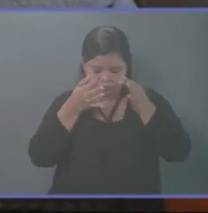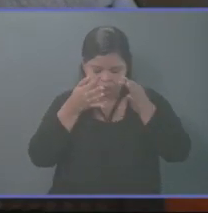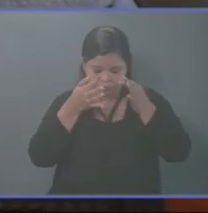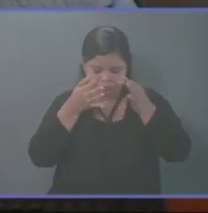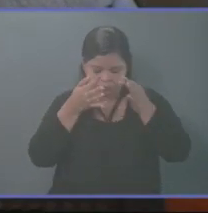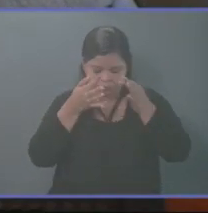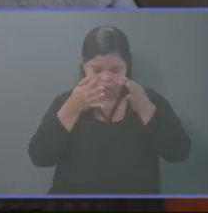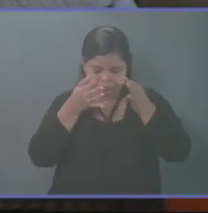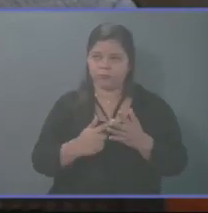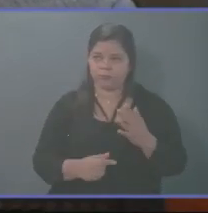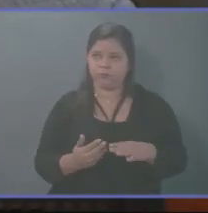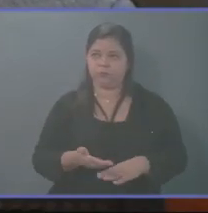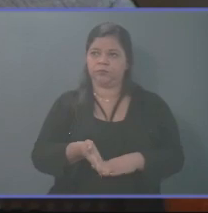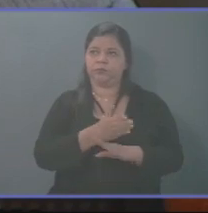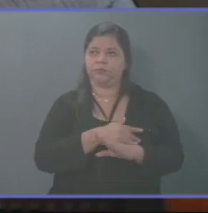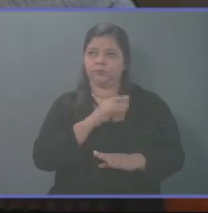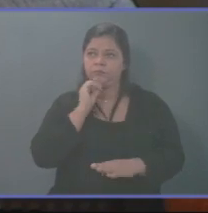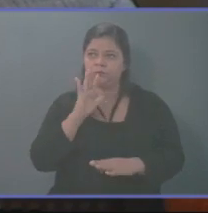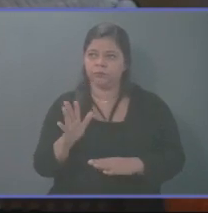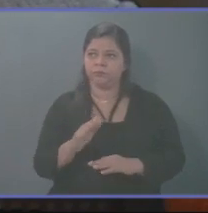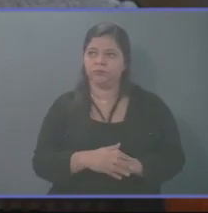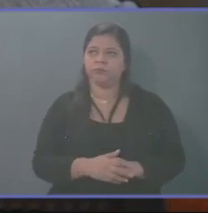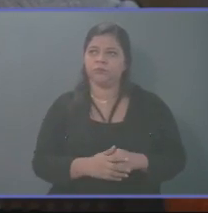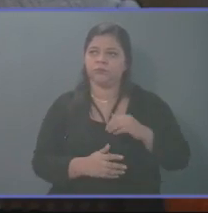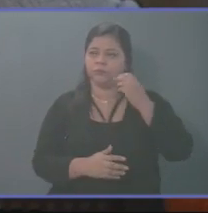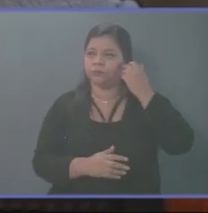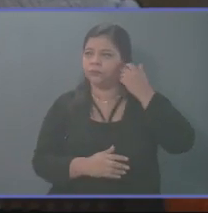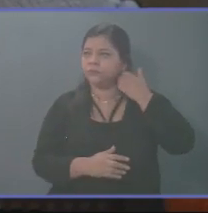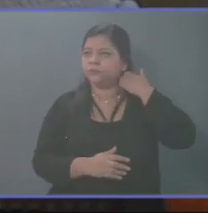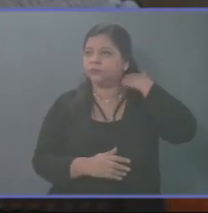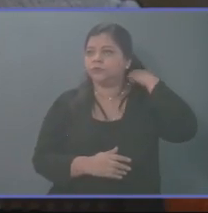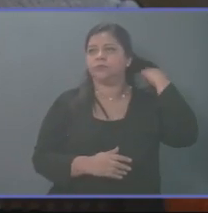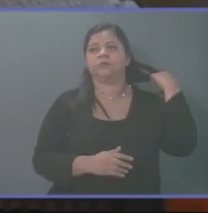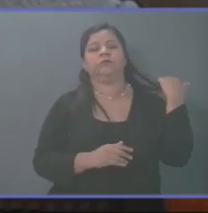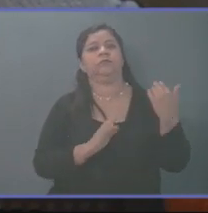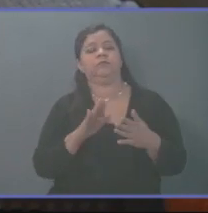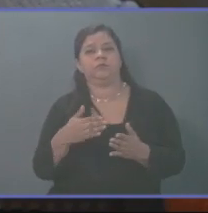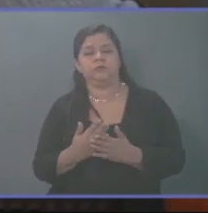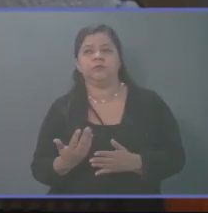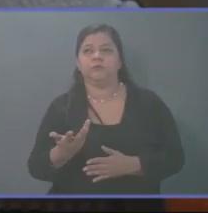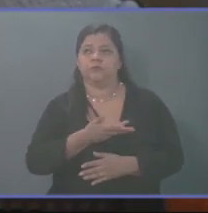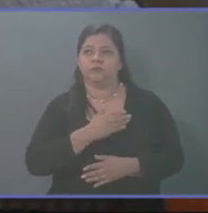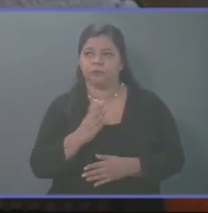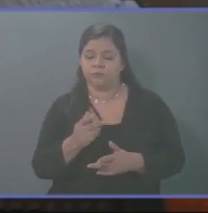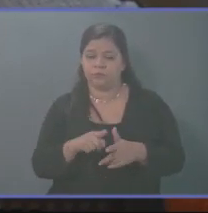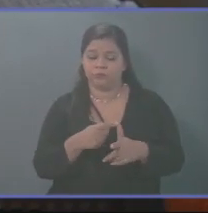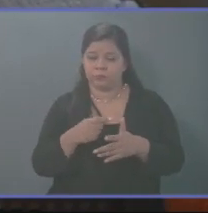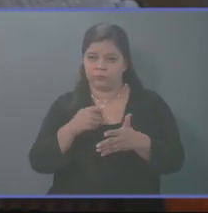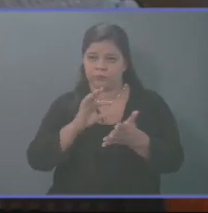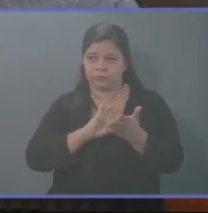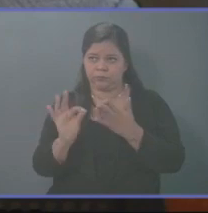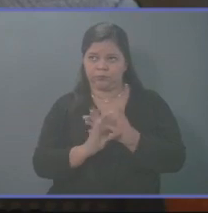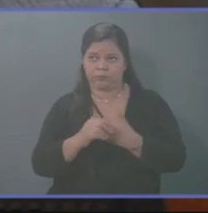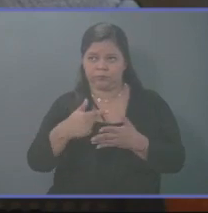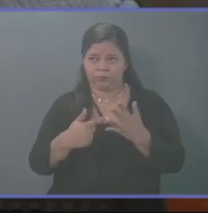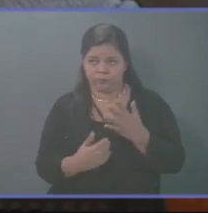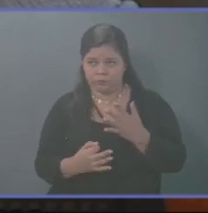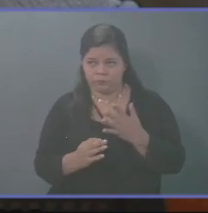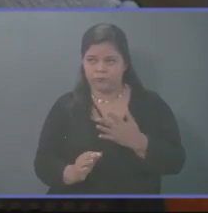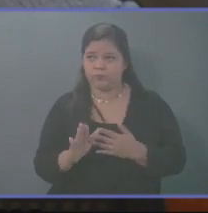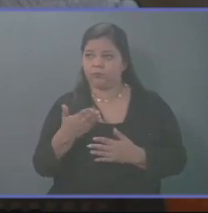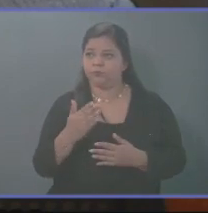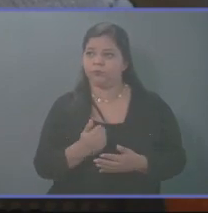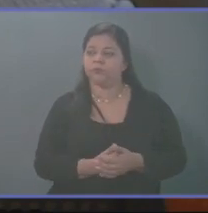ley primeramente mencionada. Por tanto, en uso de sus facultades constitucionales y a iniciativa en uso de